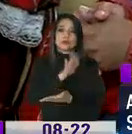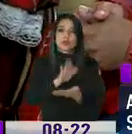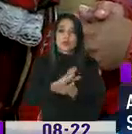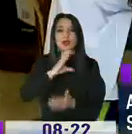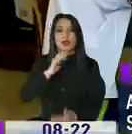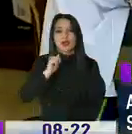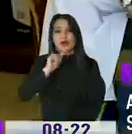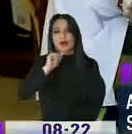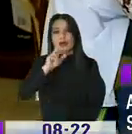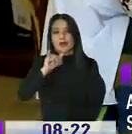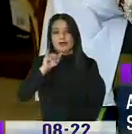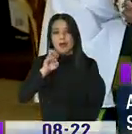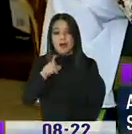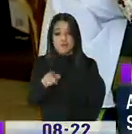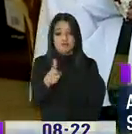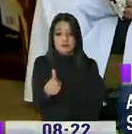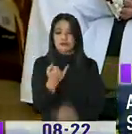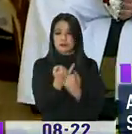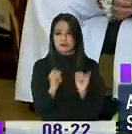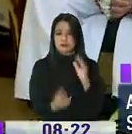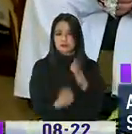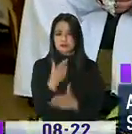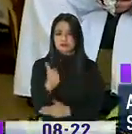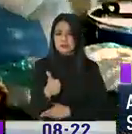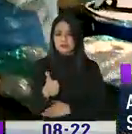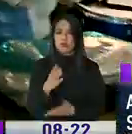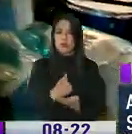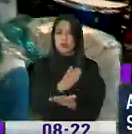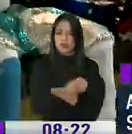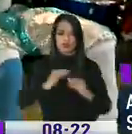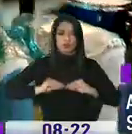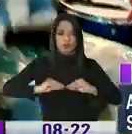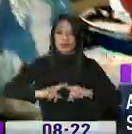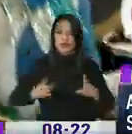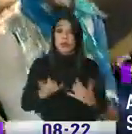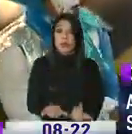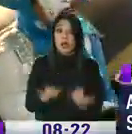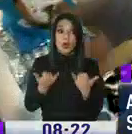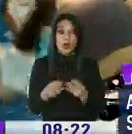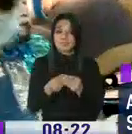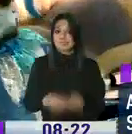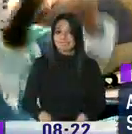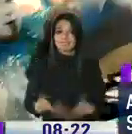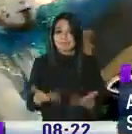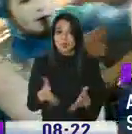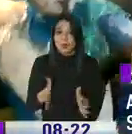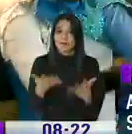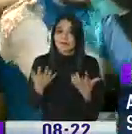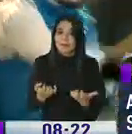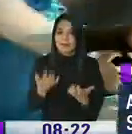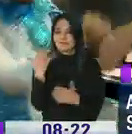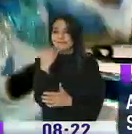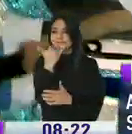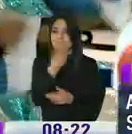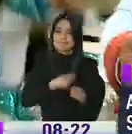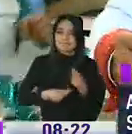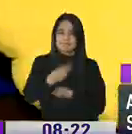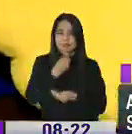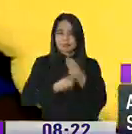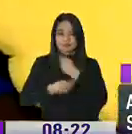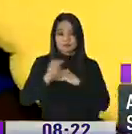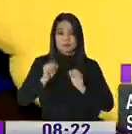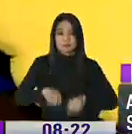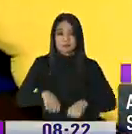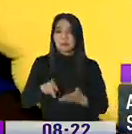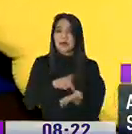Tin, creada de forma independiente por ellos mismos. Ahora buscan la manera de llevar sonrisas a cambio de alimentos. Lo